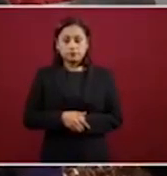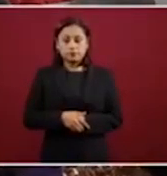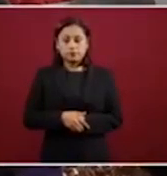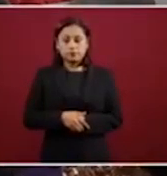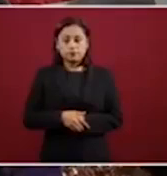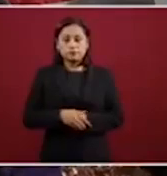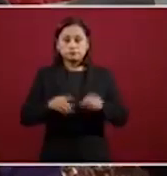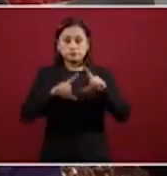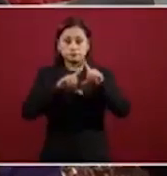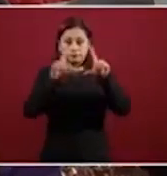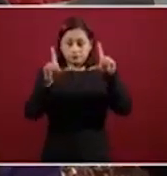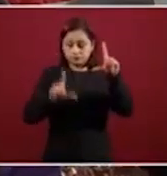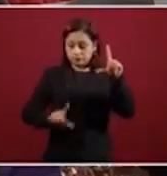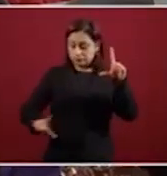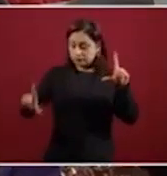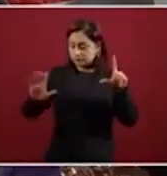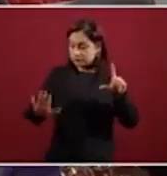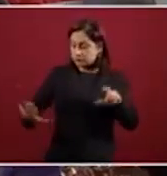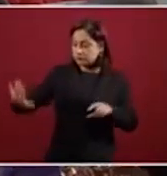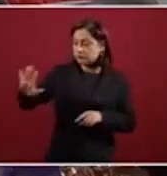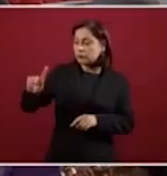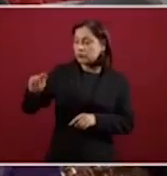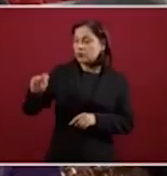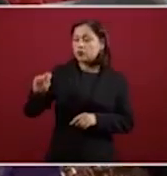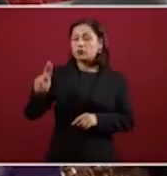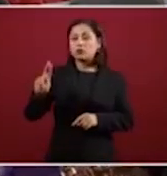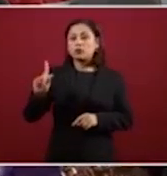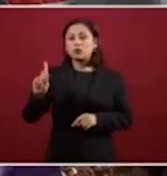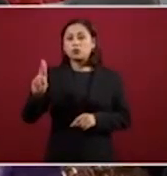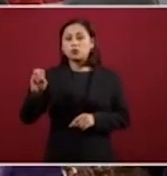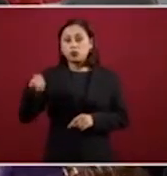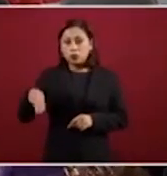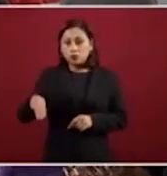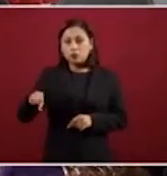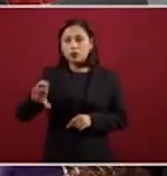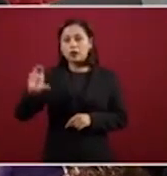de tulum a cancún o de cancún a tulum